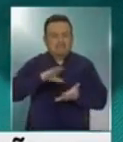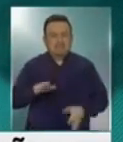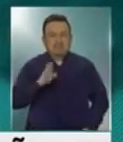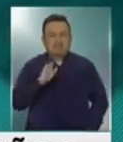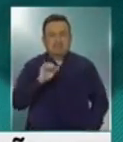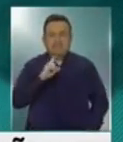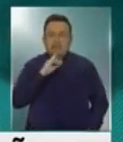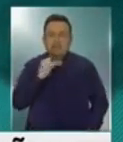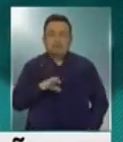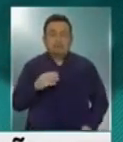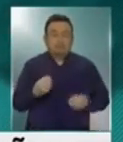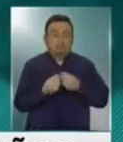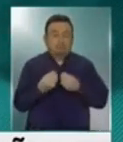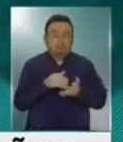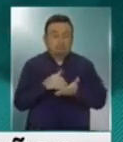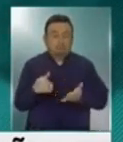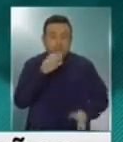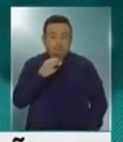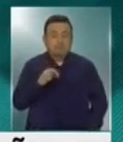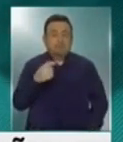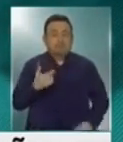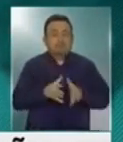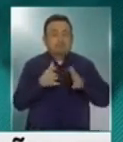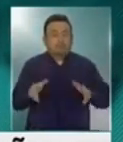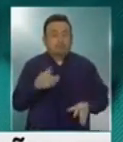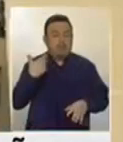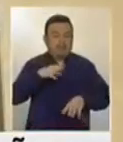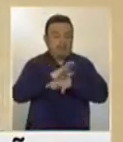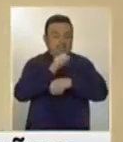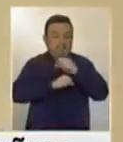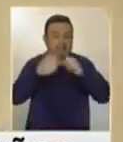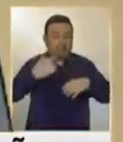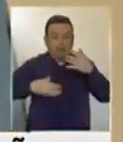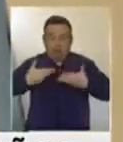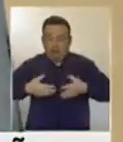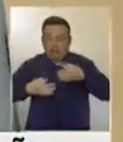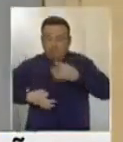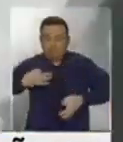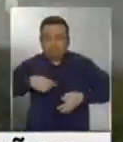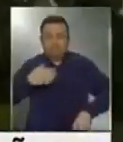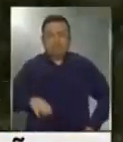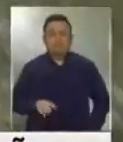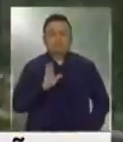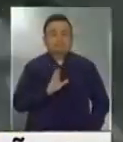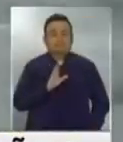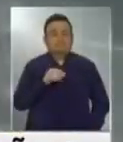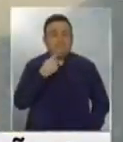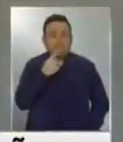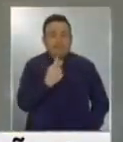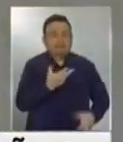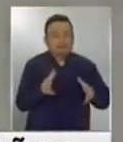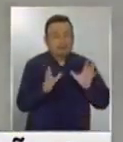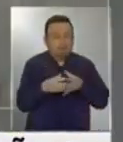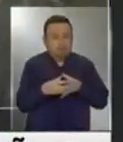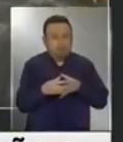Beirut, el que murió este multimillonario sunita y otras 21 personas. Y hago el alcance de sunita, porque el Hezbollah es un